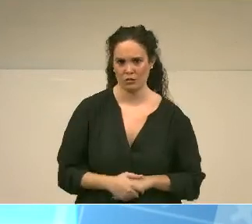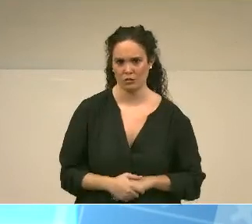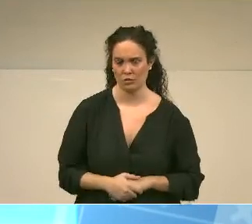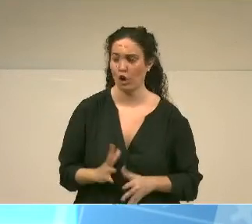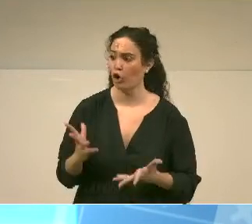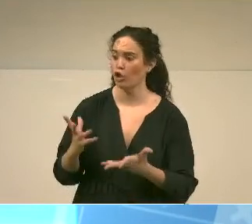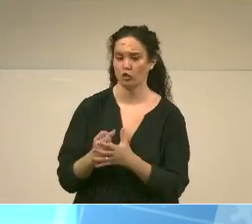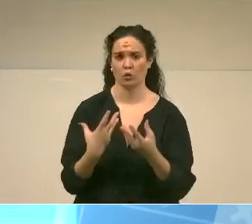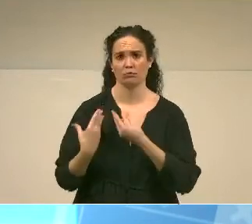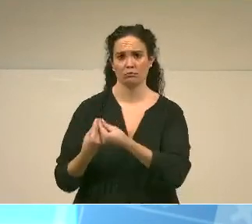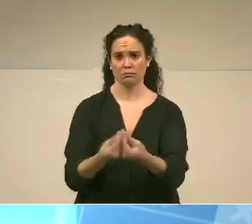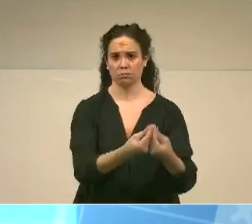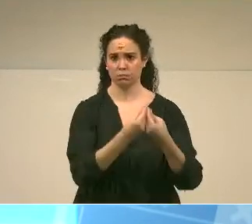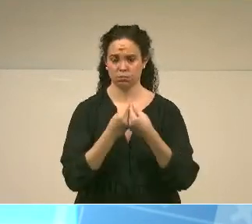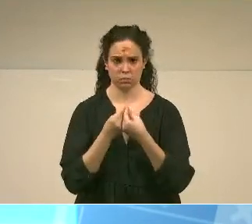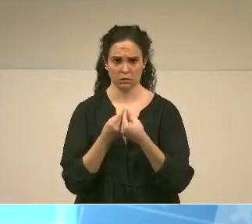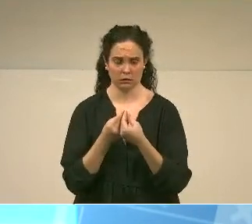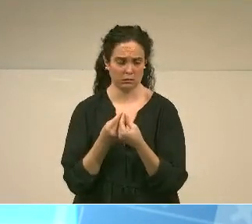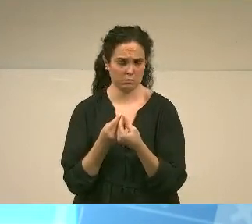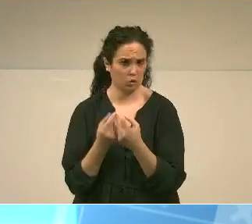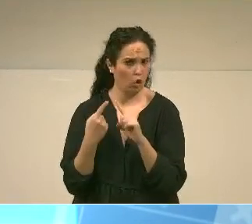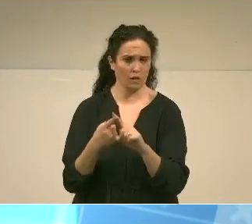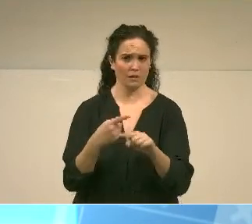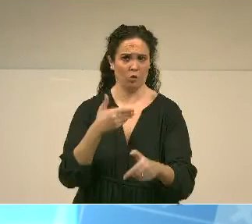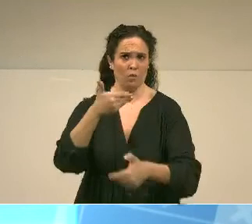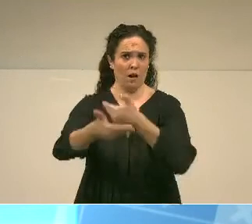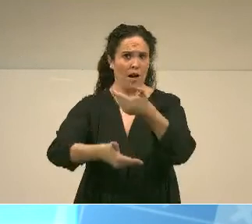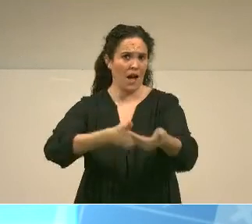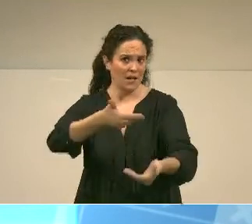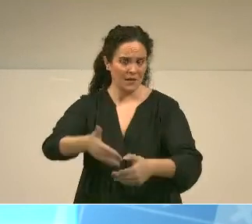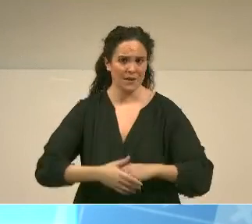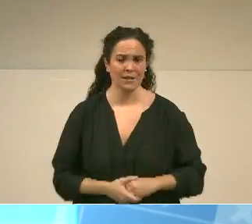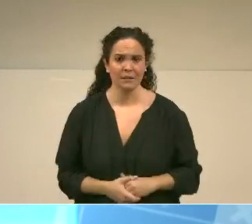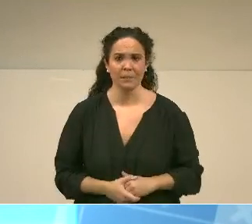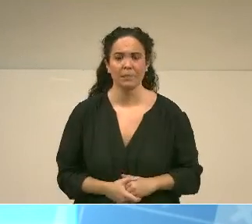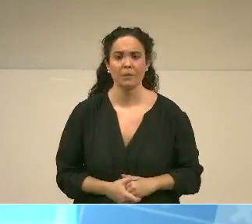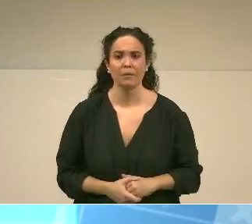daitezen ba gure alde dagoena eginez eta aldarri hori eginez.